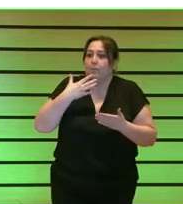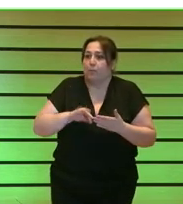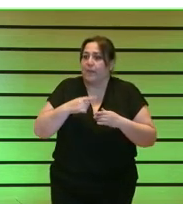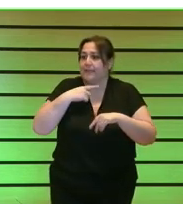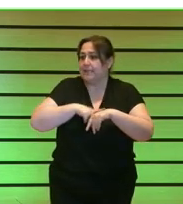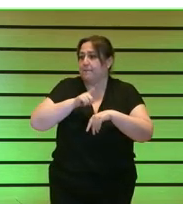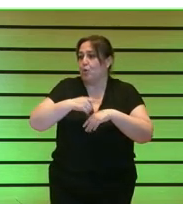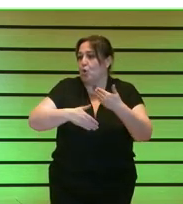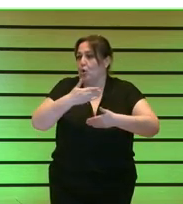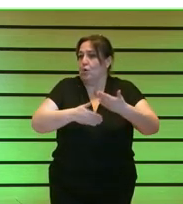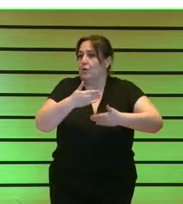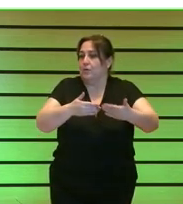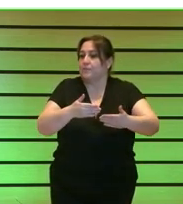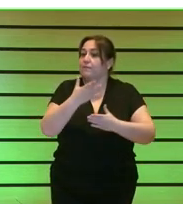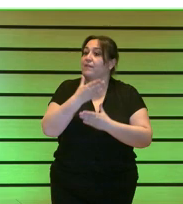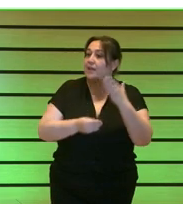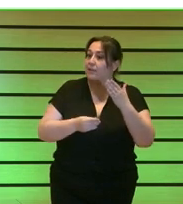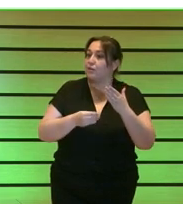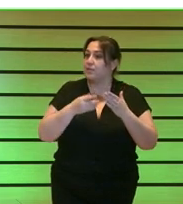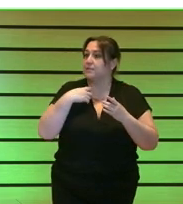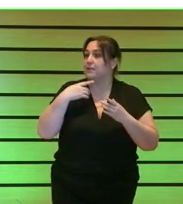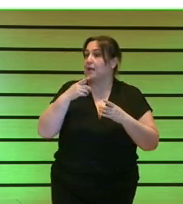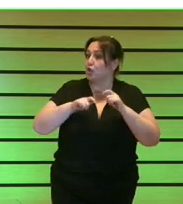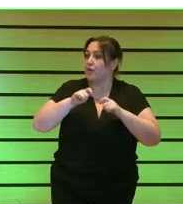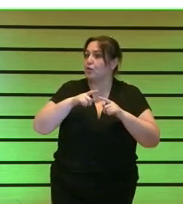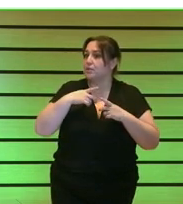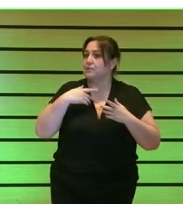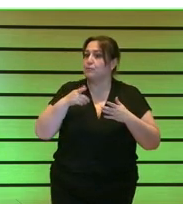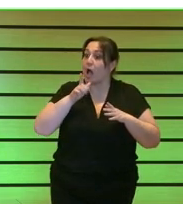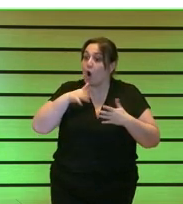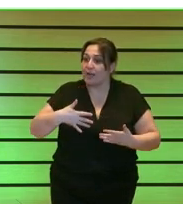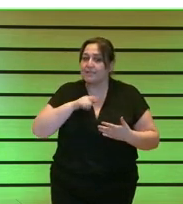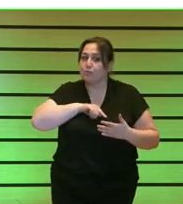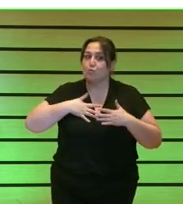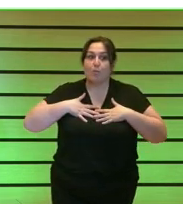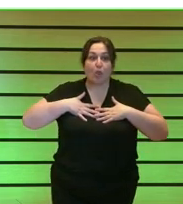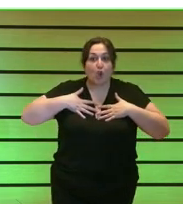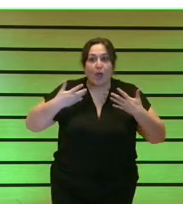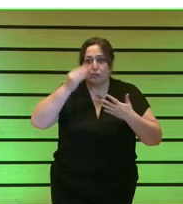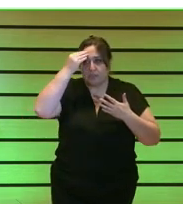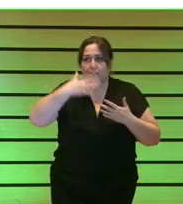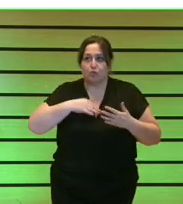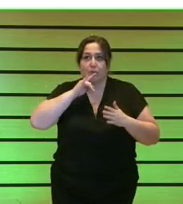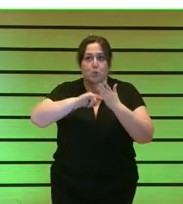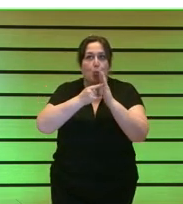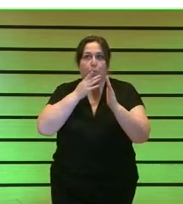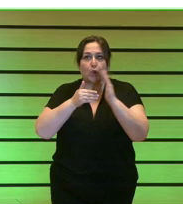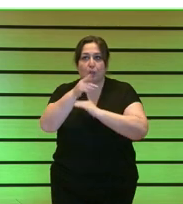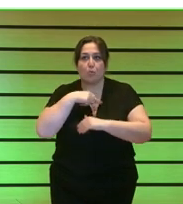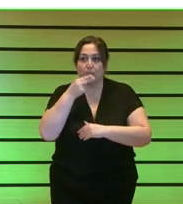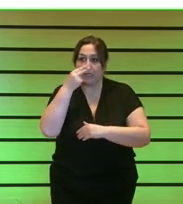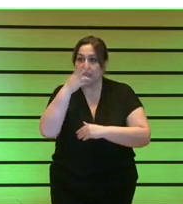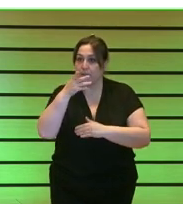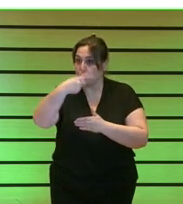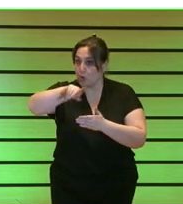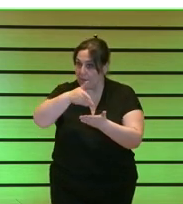sostener en el tiempo las federaciones y la confederación estamos y muy emocionados y creemos que puede ser algo muy interesante porque también os lo habéis pedido así